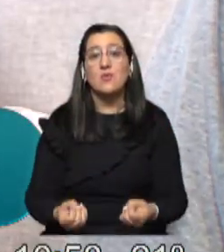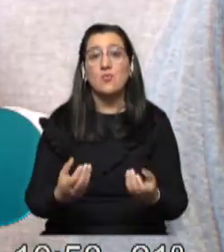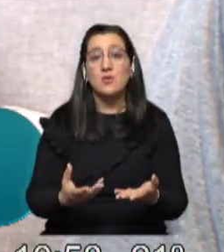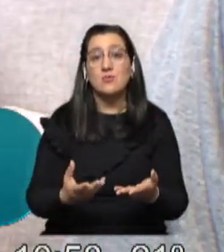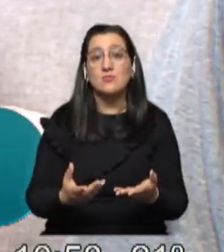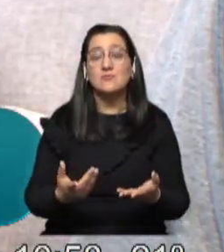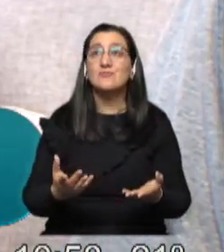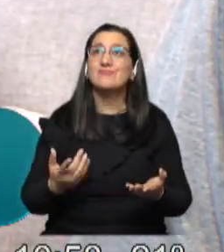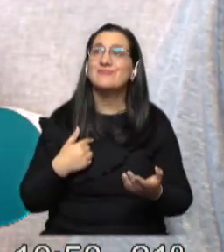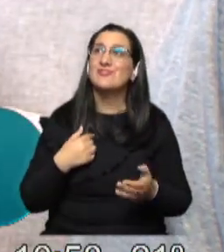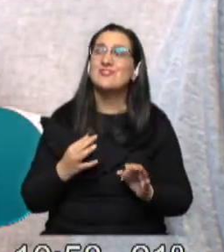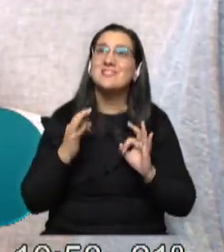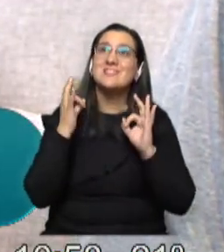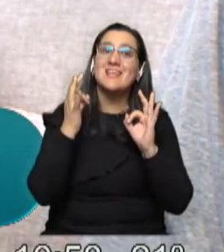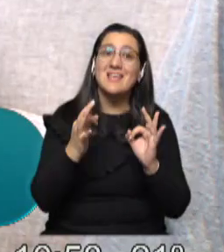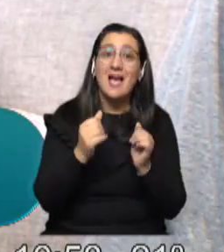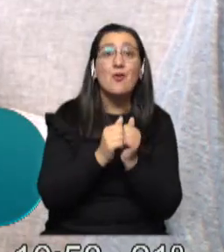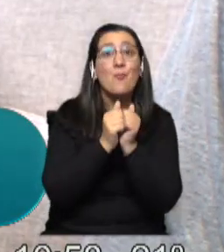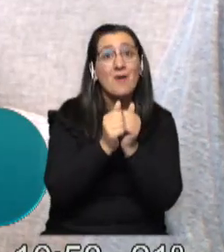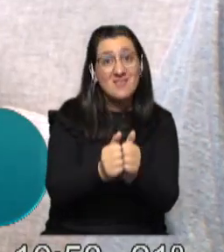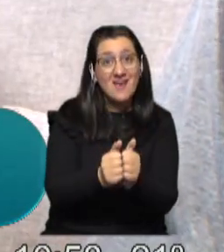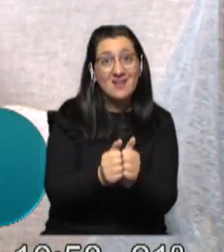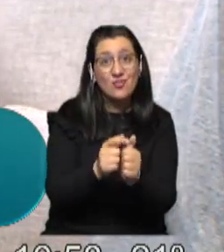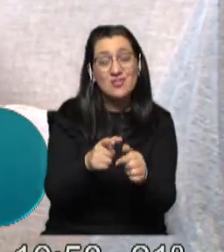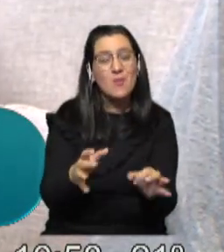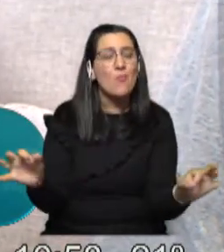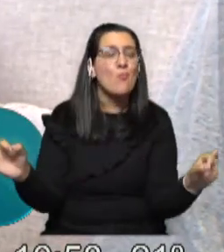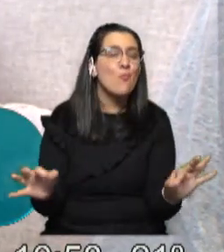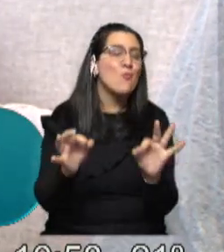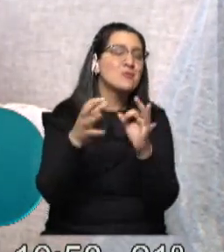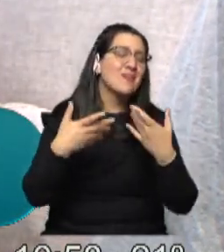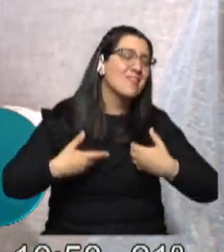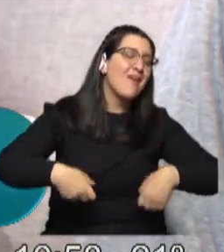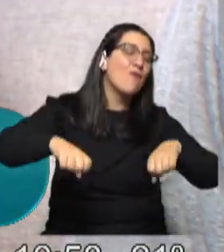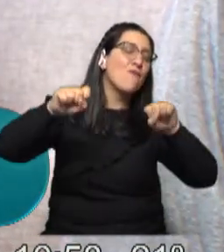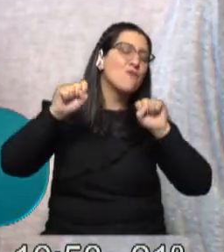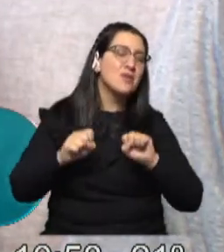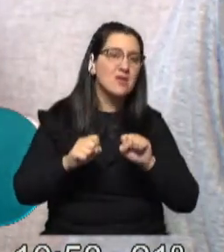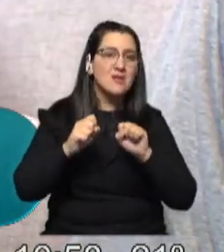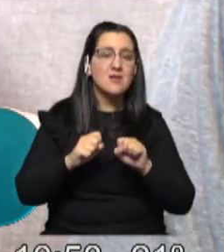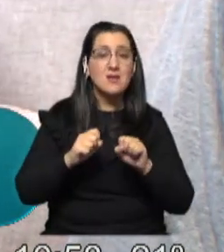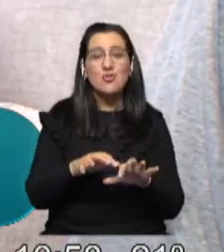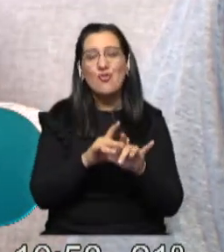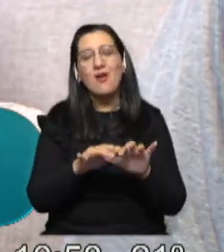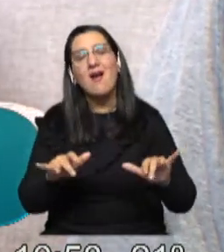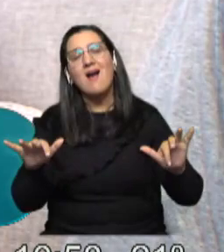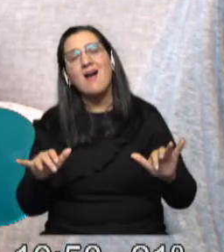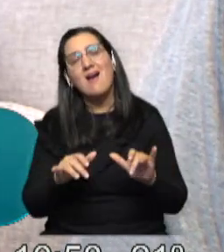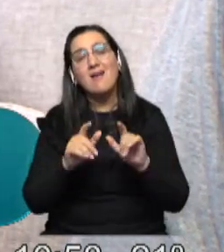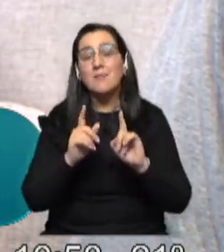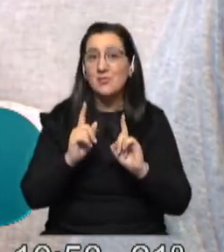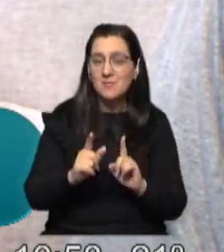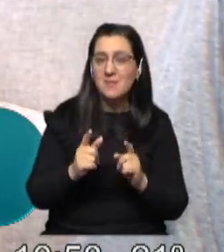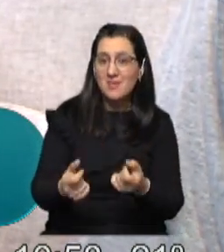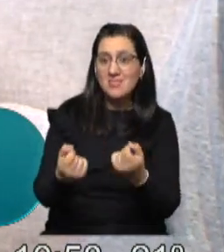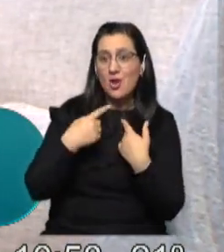llegué a acompañarlos en este viaje de descubrir y de tocar y de gozarse, sino que me